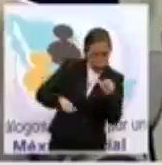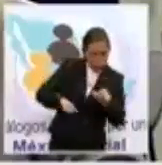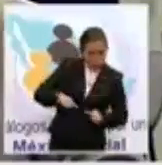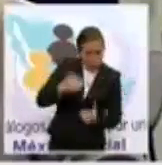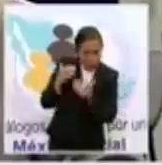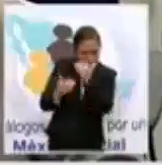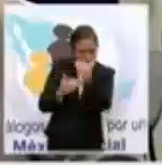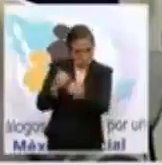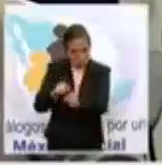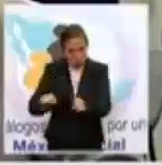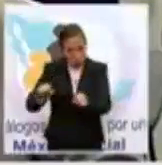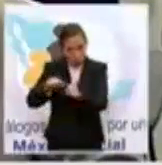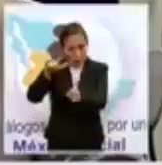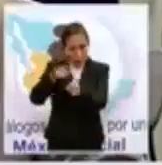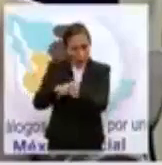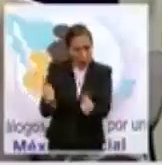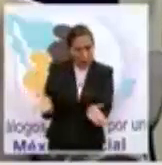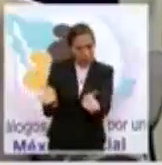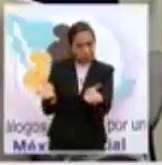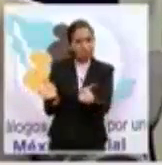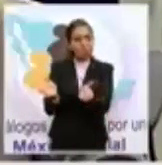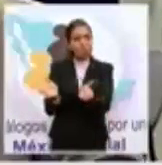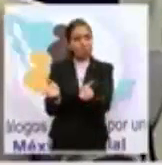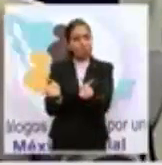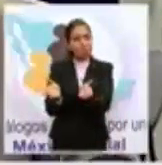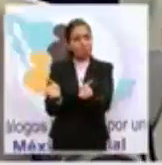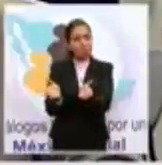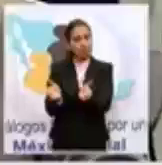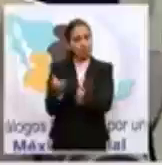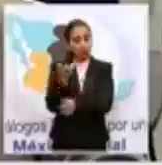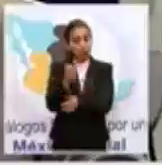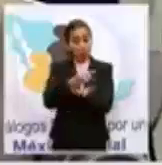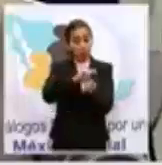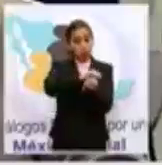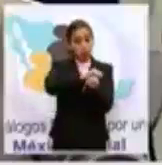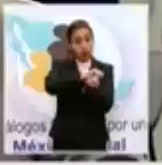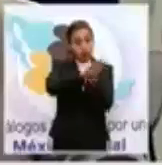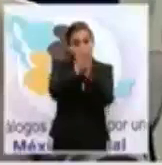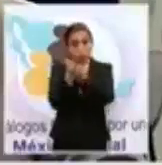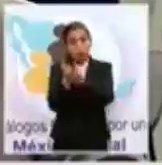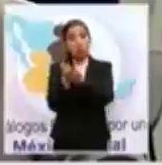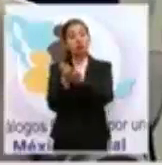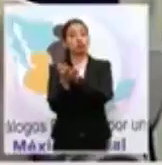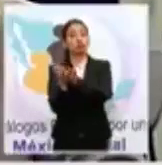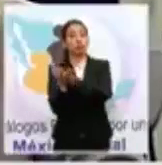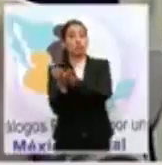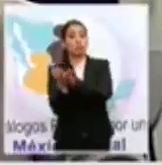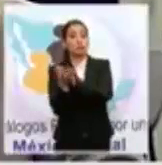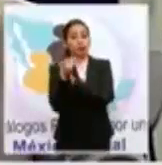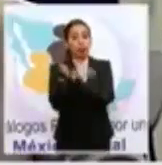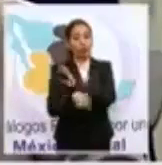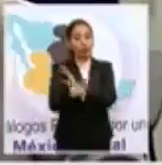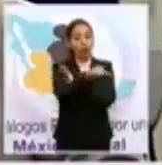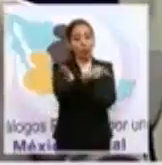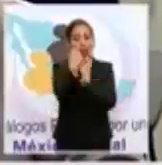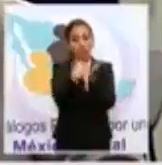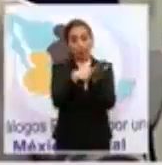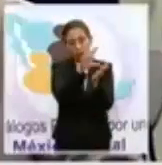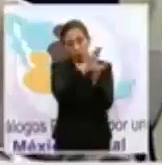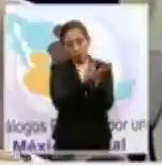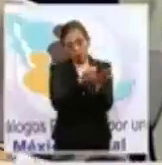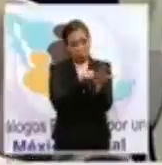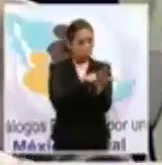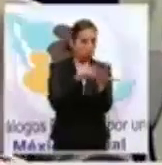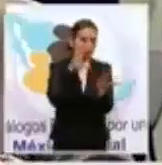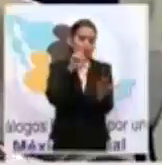desarrollo social y en el marco de las transformaciones que hubo de la parte constitucional,